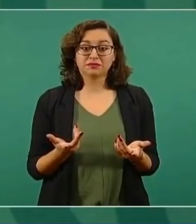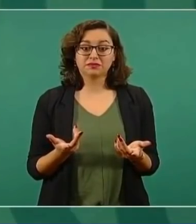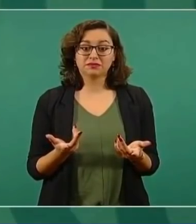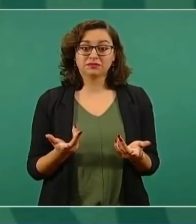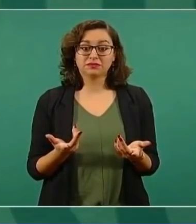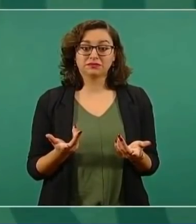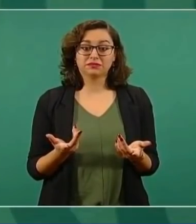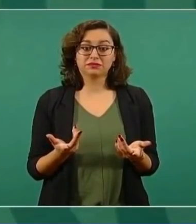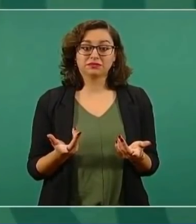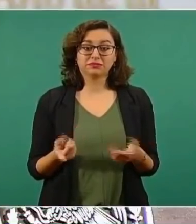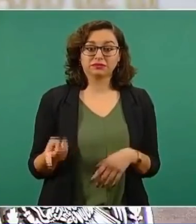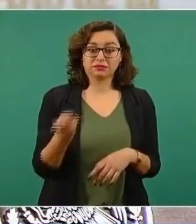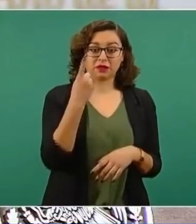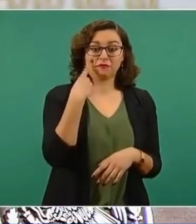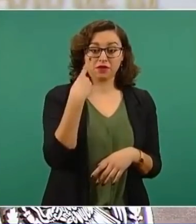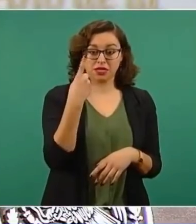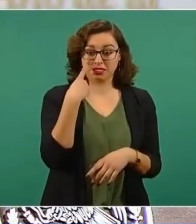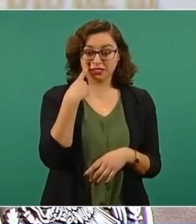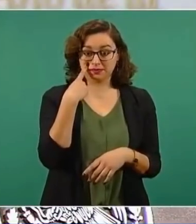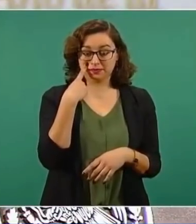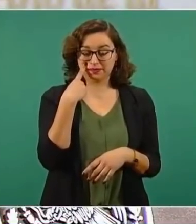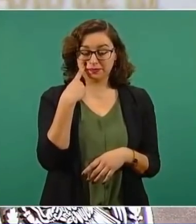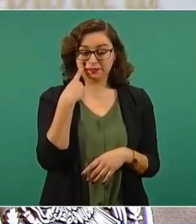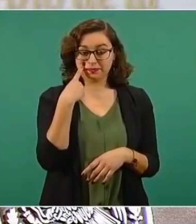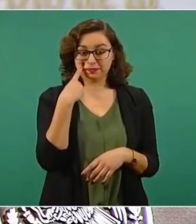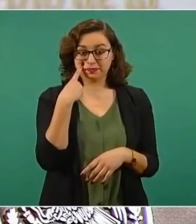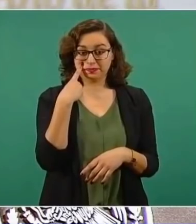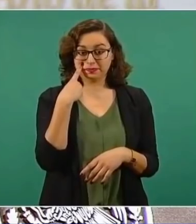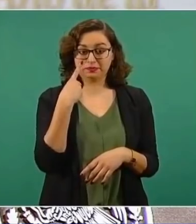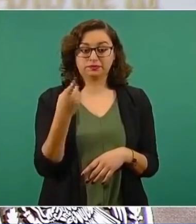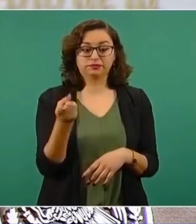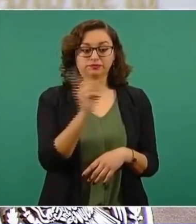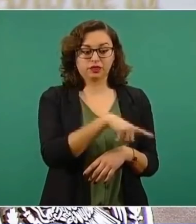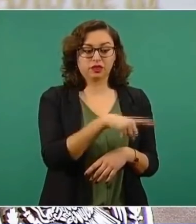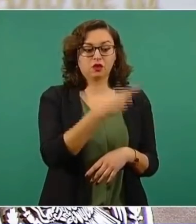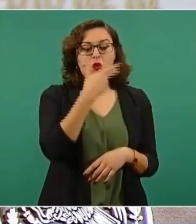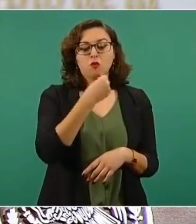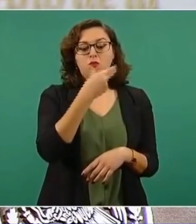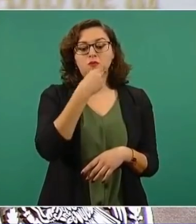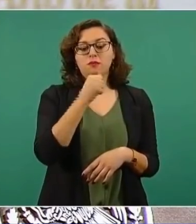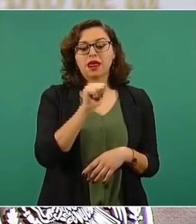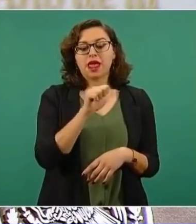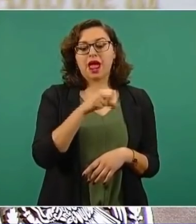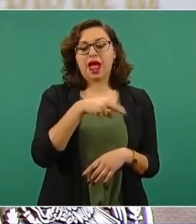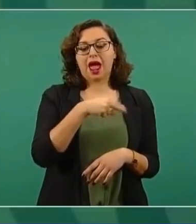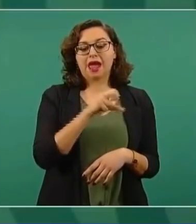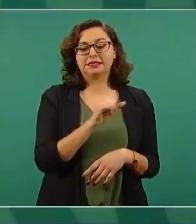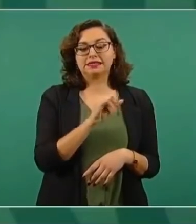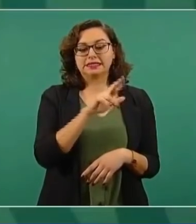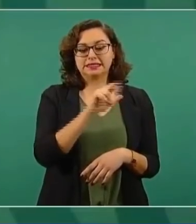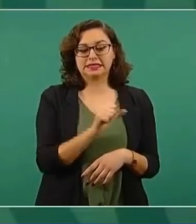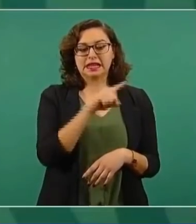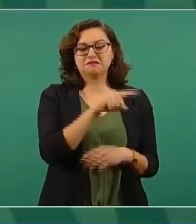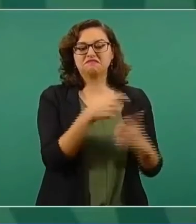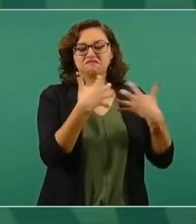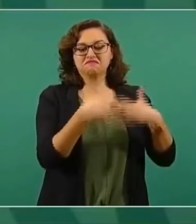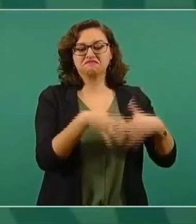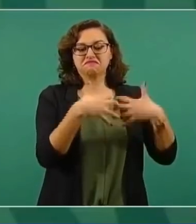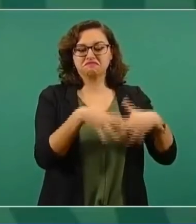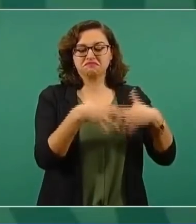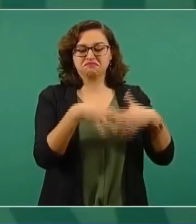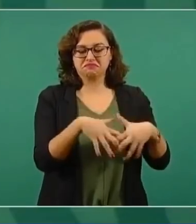el que vendió el señor Ancira a un precio